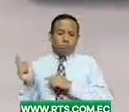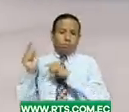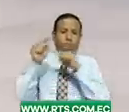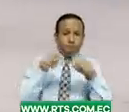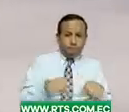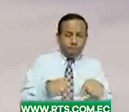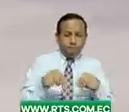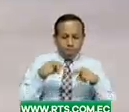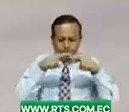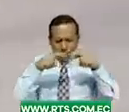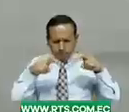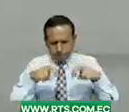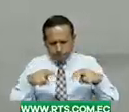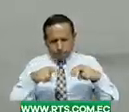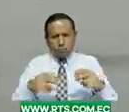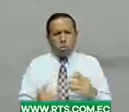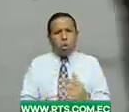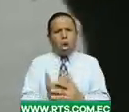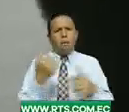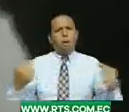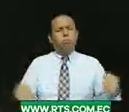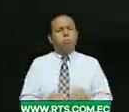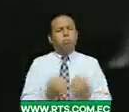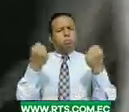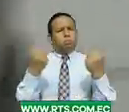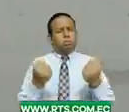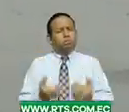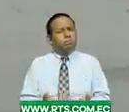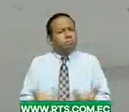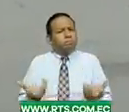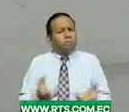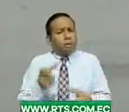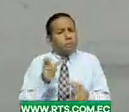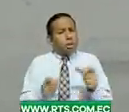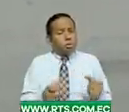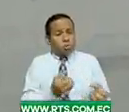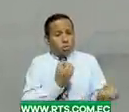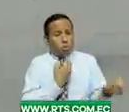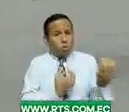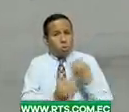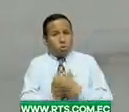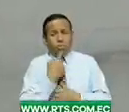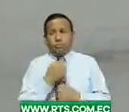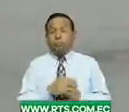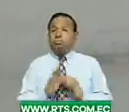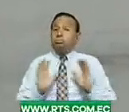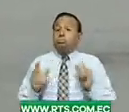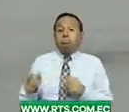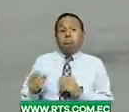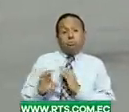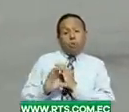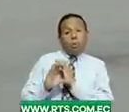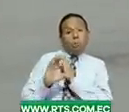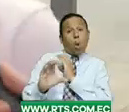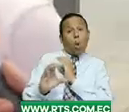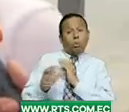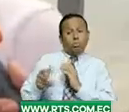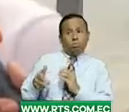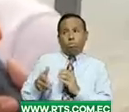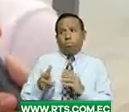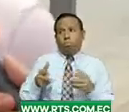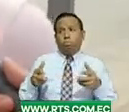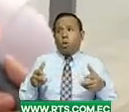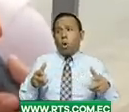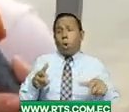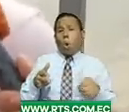que habían visto. Un bus dice que lo impacta y lo arrolla un carro en la coca y termina dándole, no